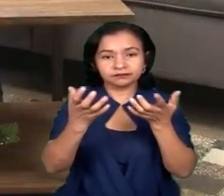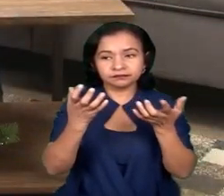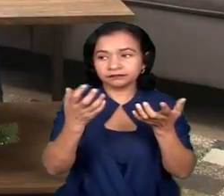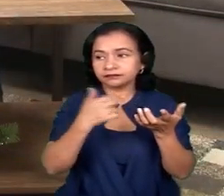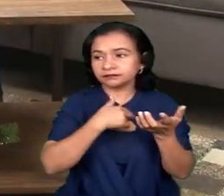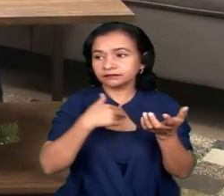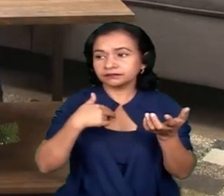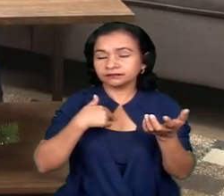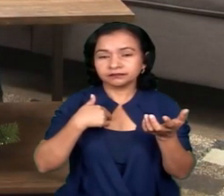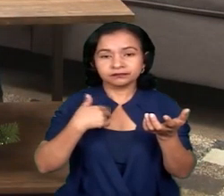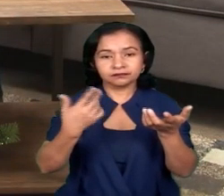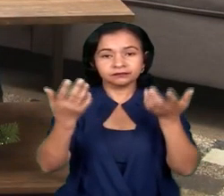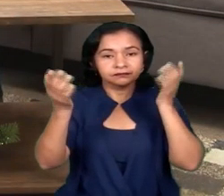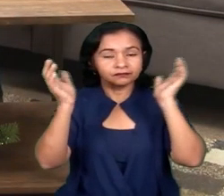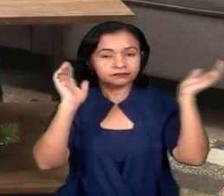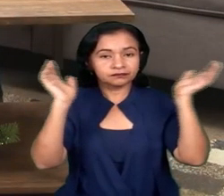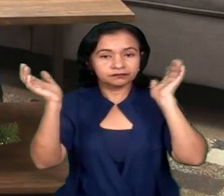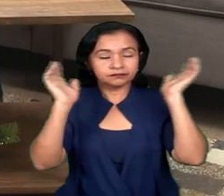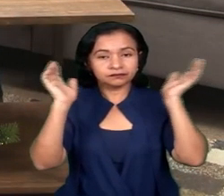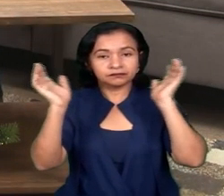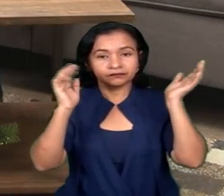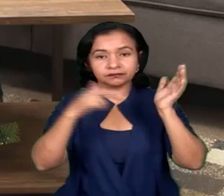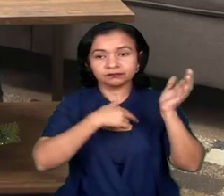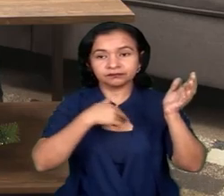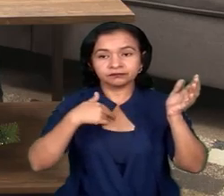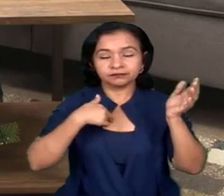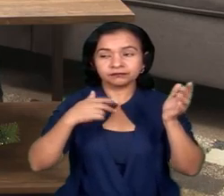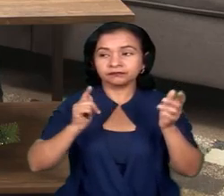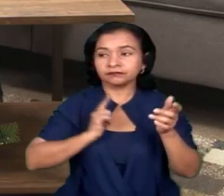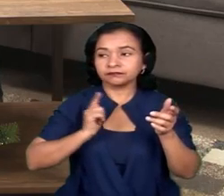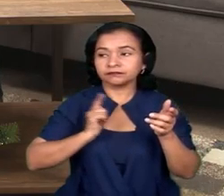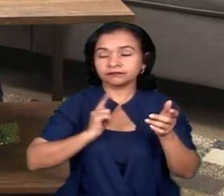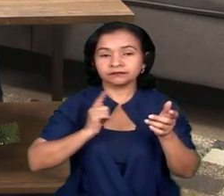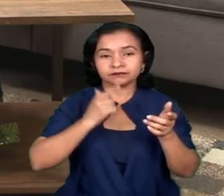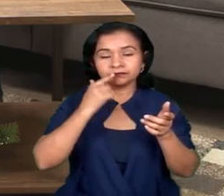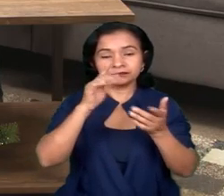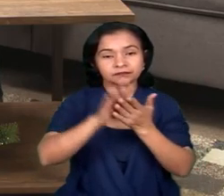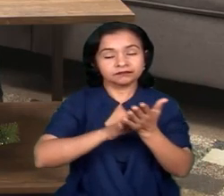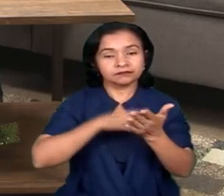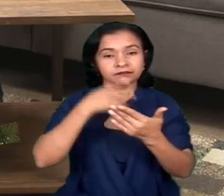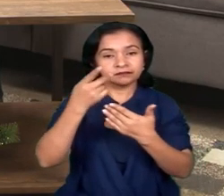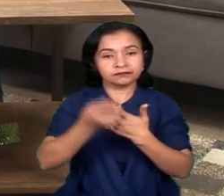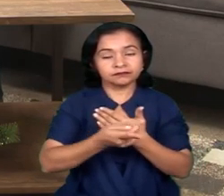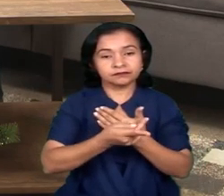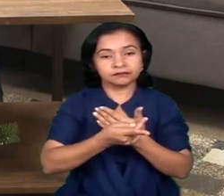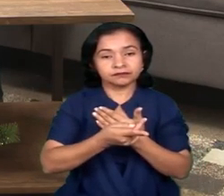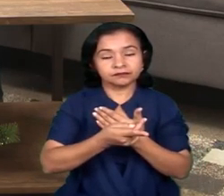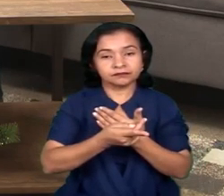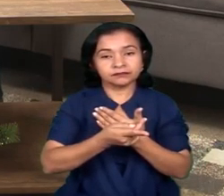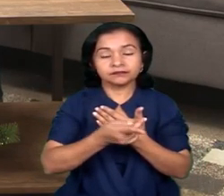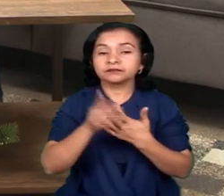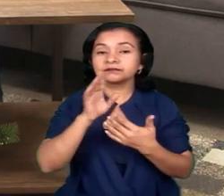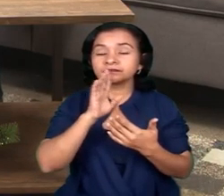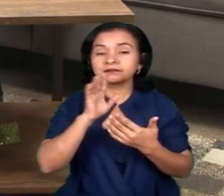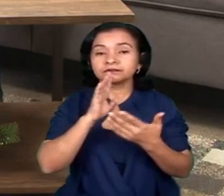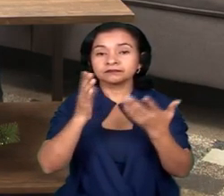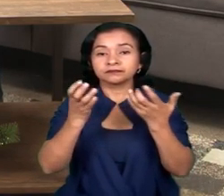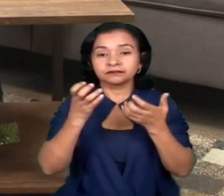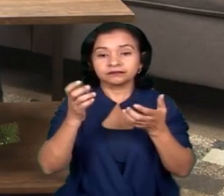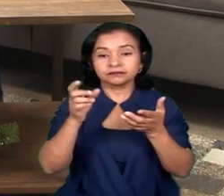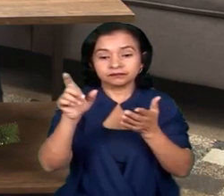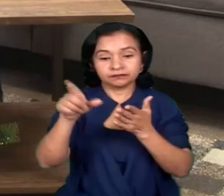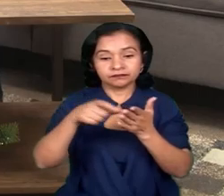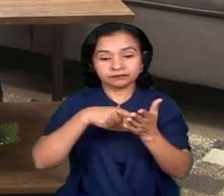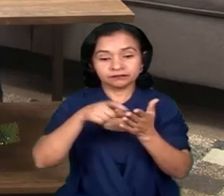hacer esta propuesta, que los mercados lo hagan. Vamos a tener que lo den un programa, con la DGI lo vamos a hablar, que las tarjetas